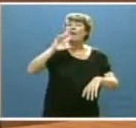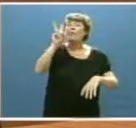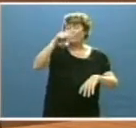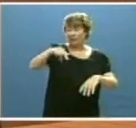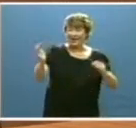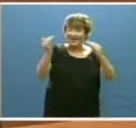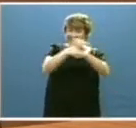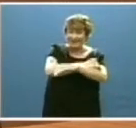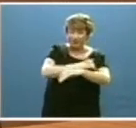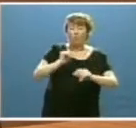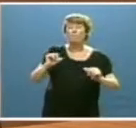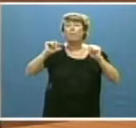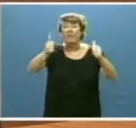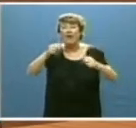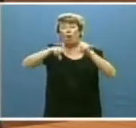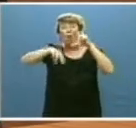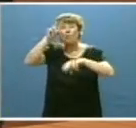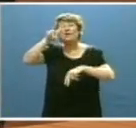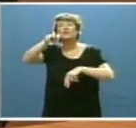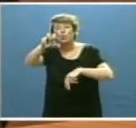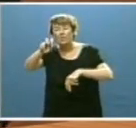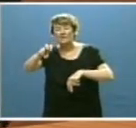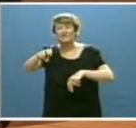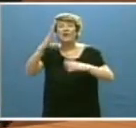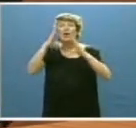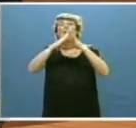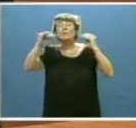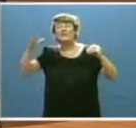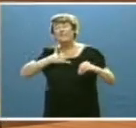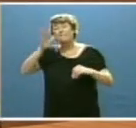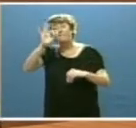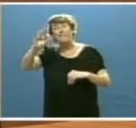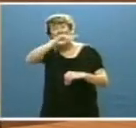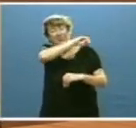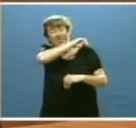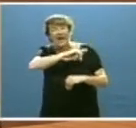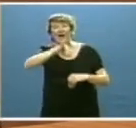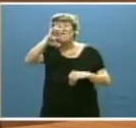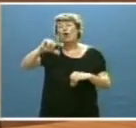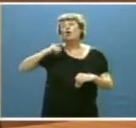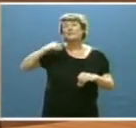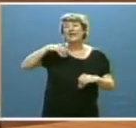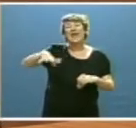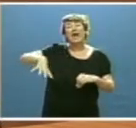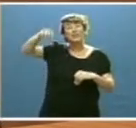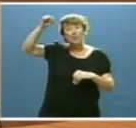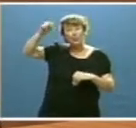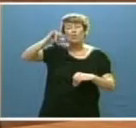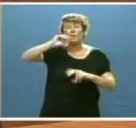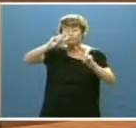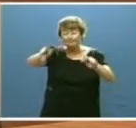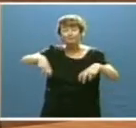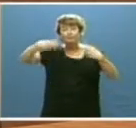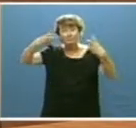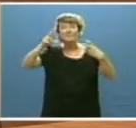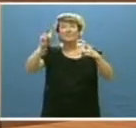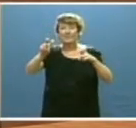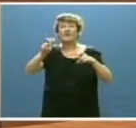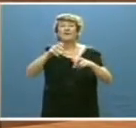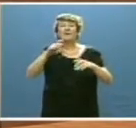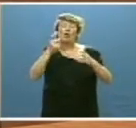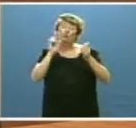el inicio de las obras nuevas del universitario de palencia y del hospital de aranda de duero y la modernización del